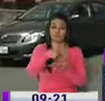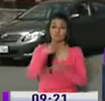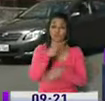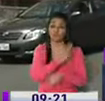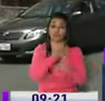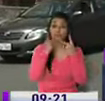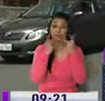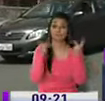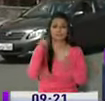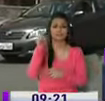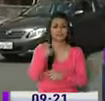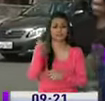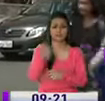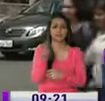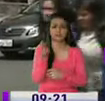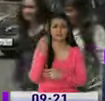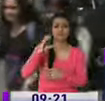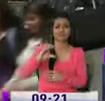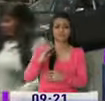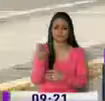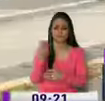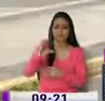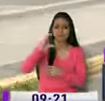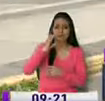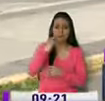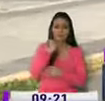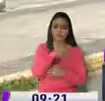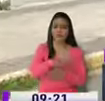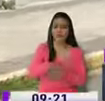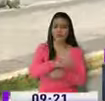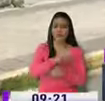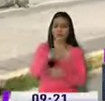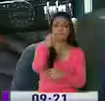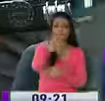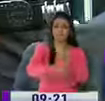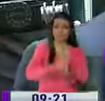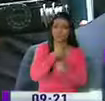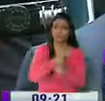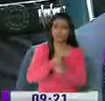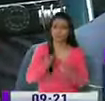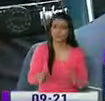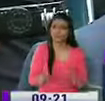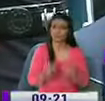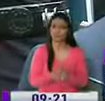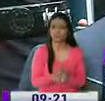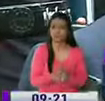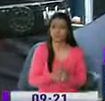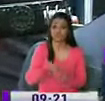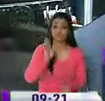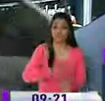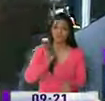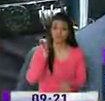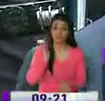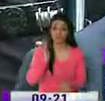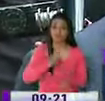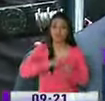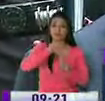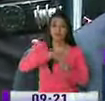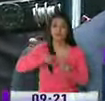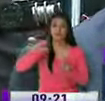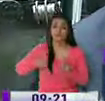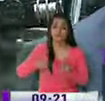públicas necesitan fuentes de financiamiento para el próximo año. Por una razón, porque el sistema básico, la